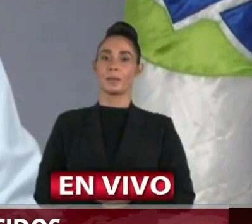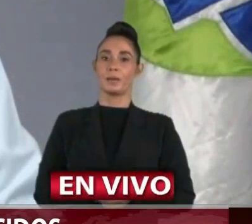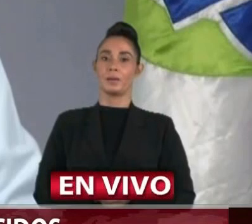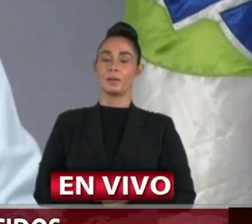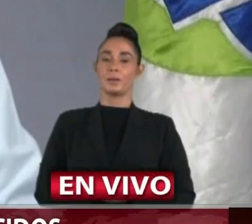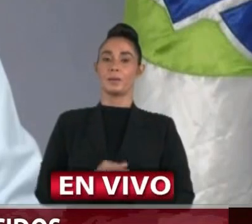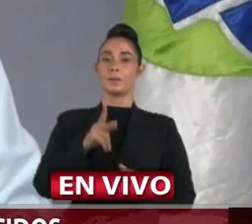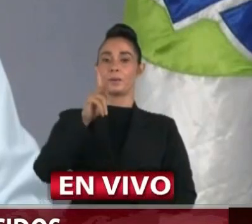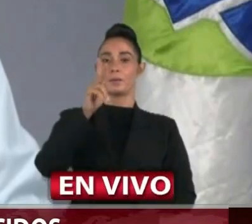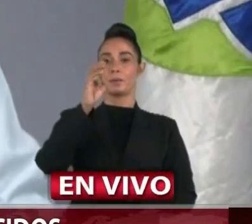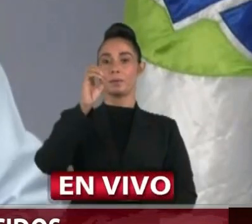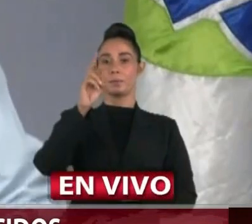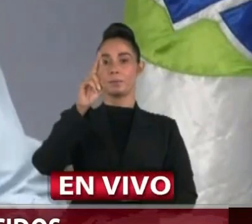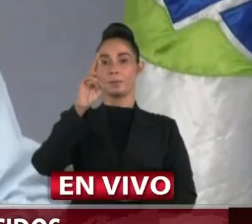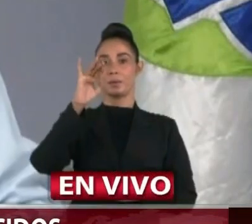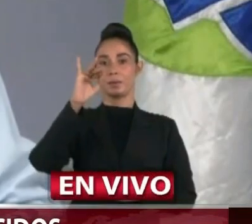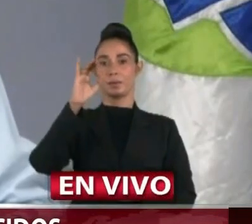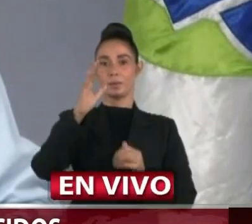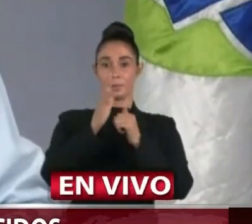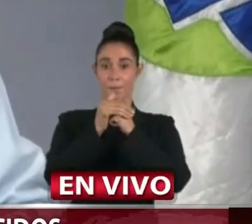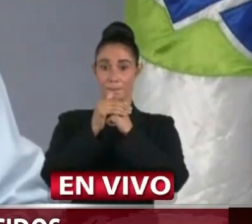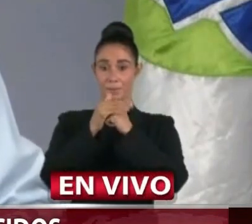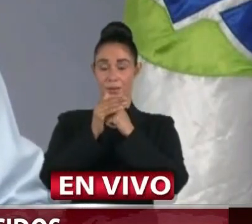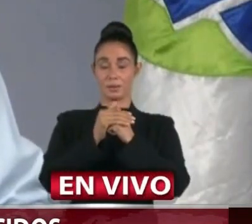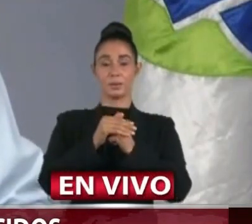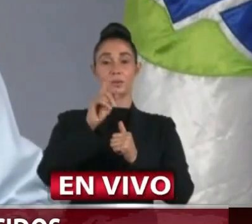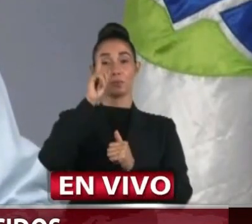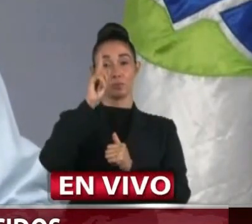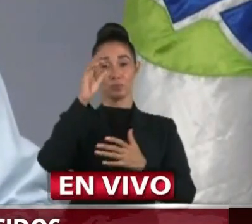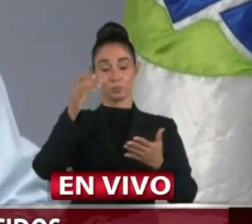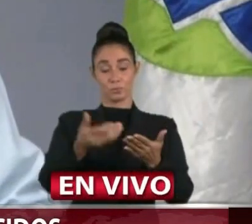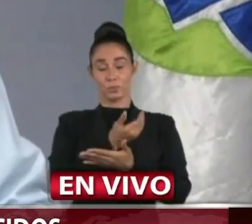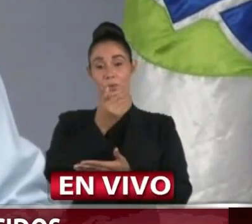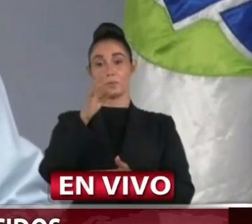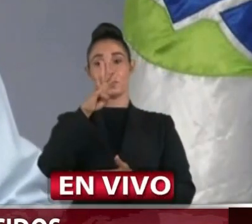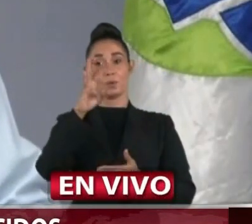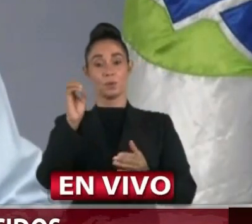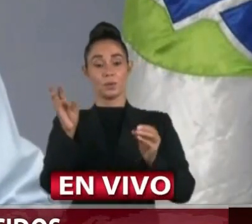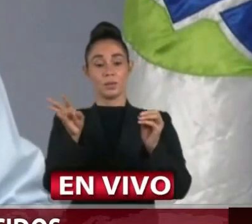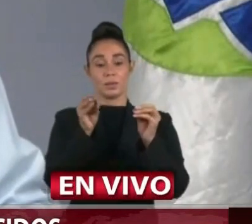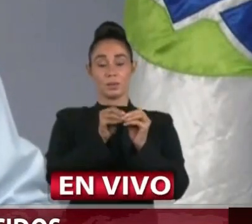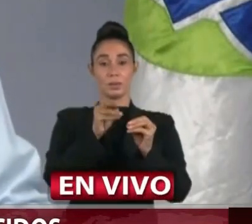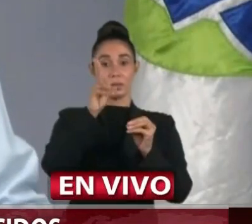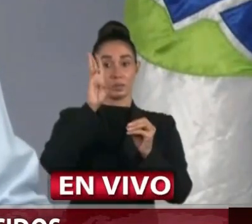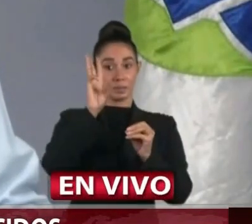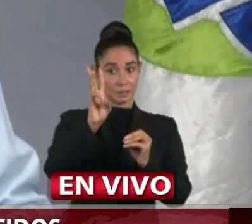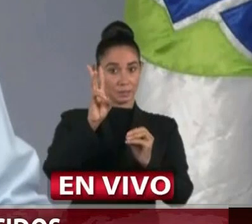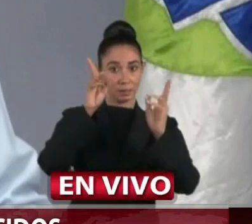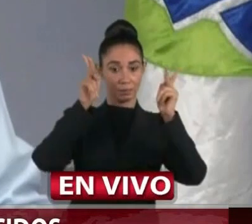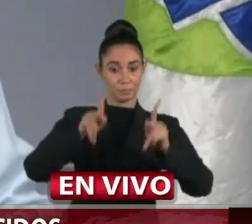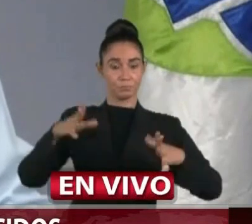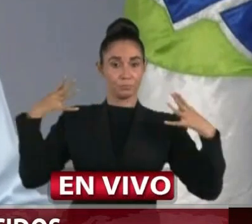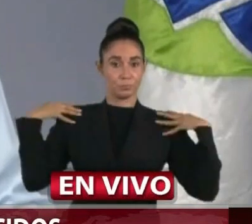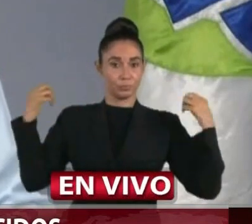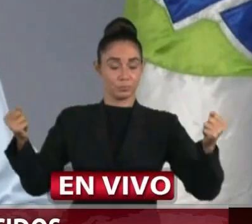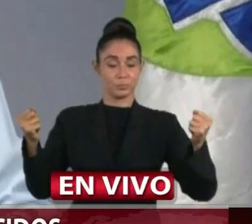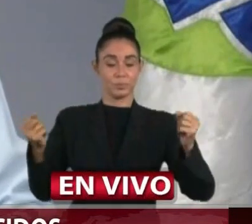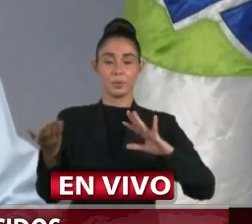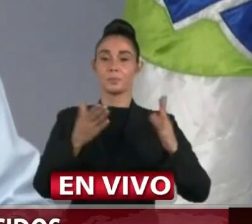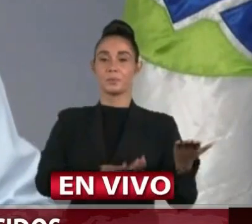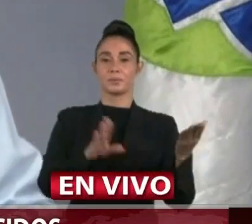Peravia, 1 caso nuevo, 40 acumulados, 6 recuperados,